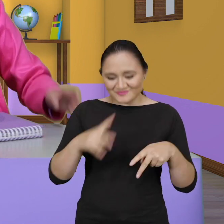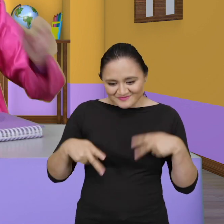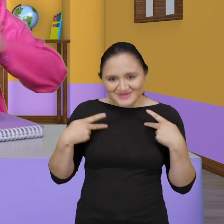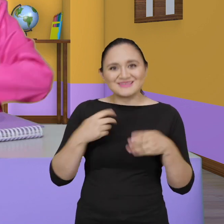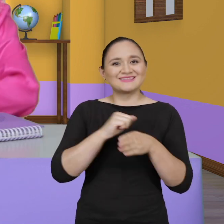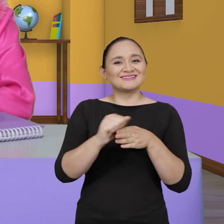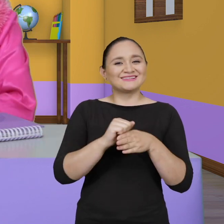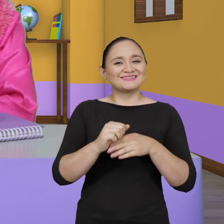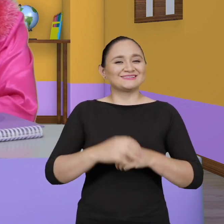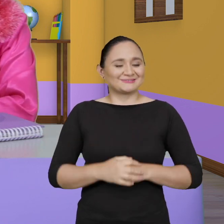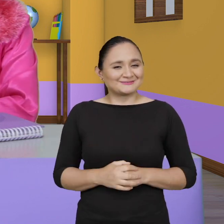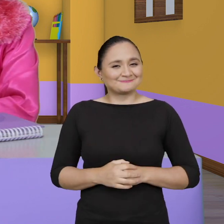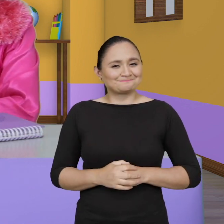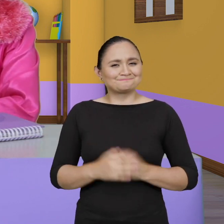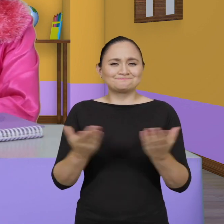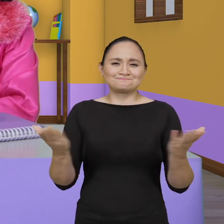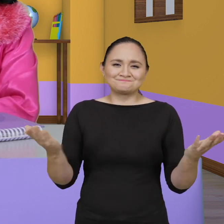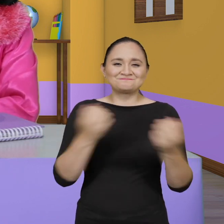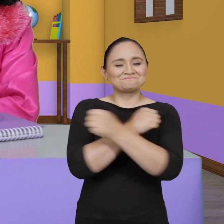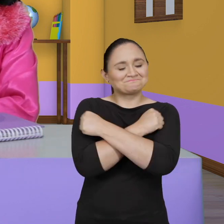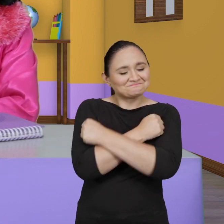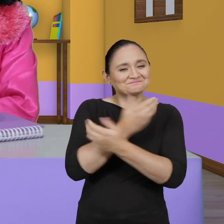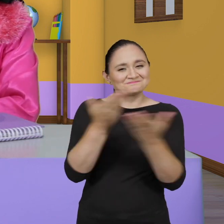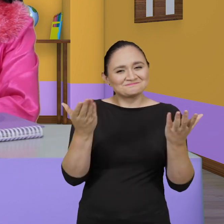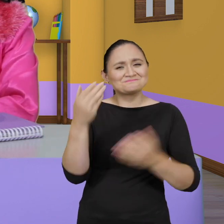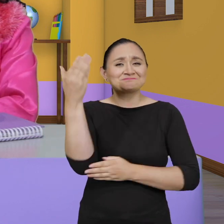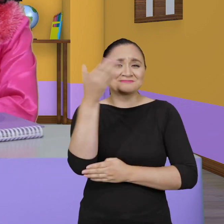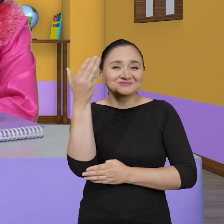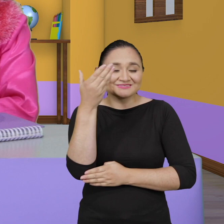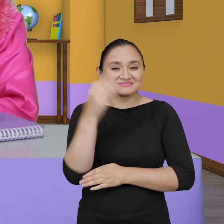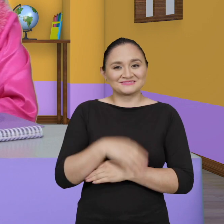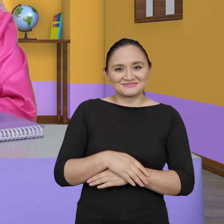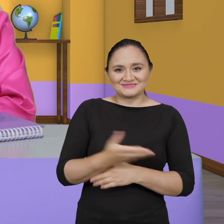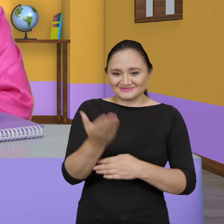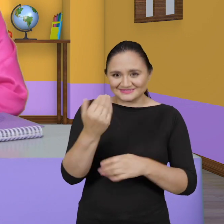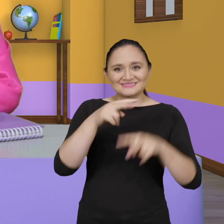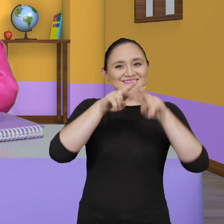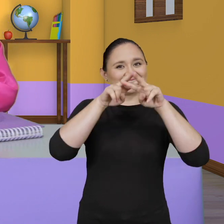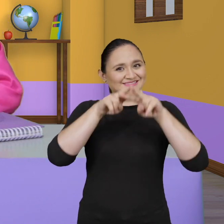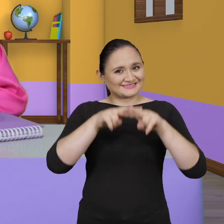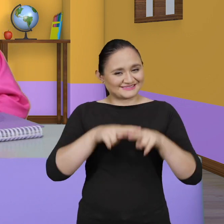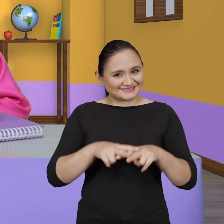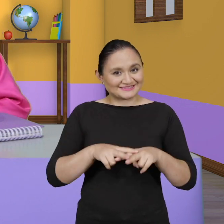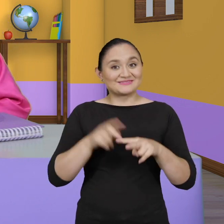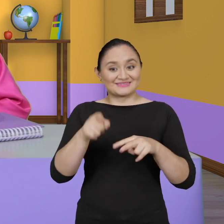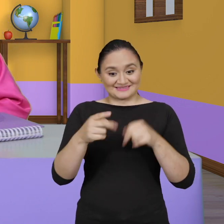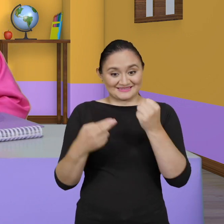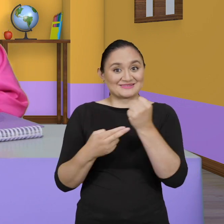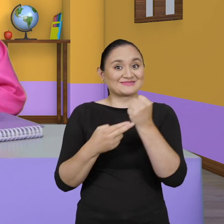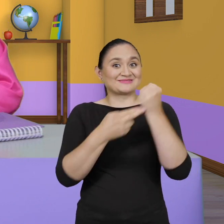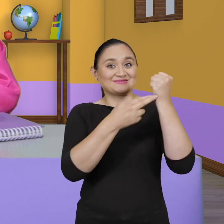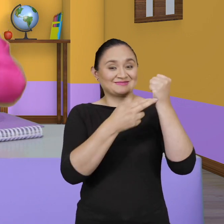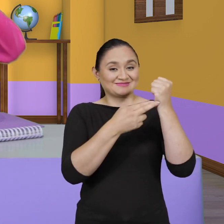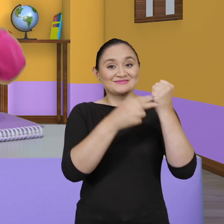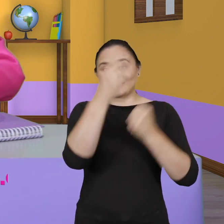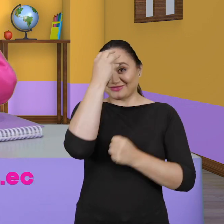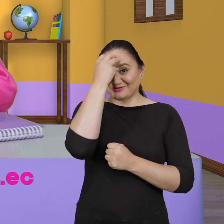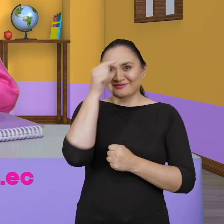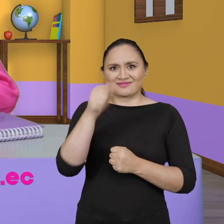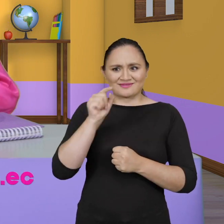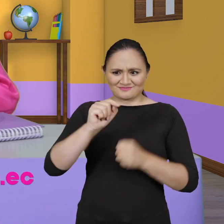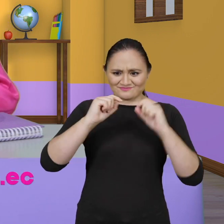actuales. Queridas y queridos profes, revisen el portal de recursos